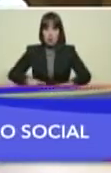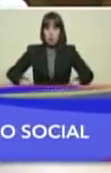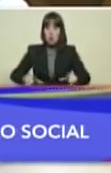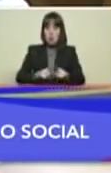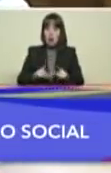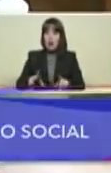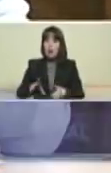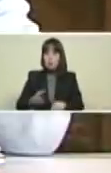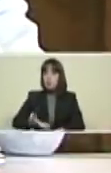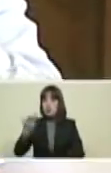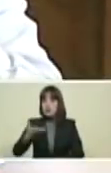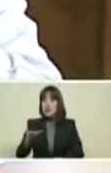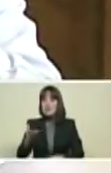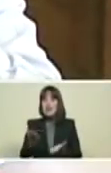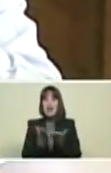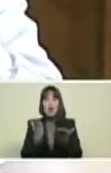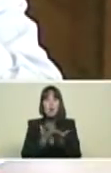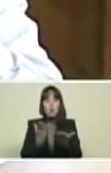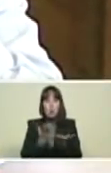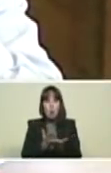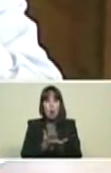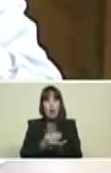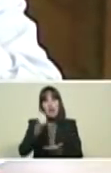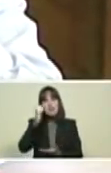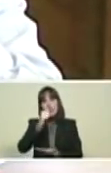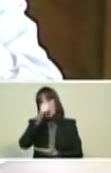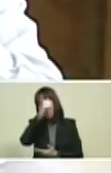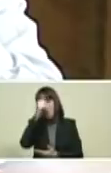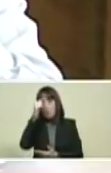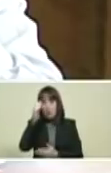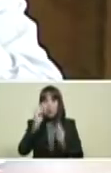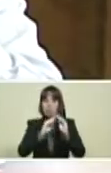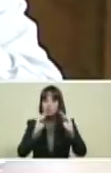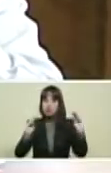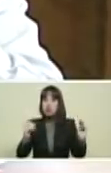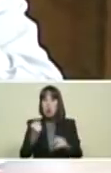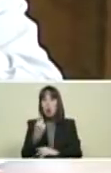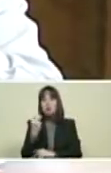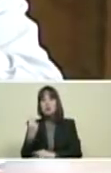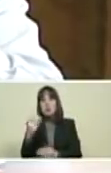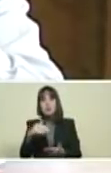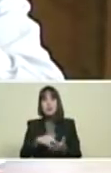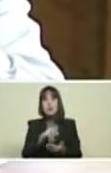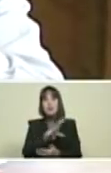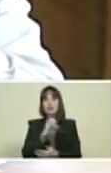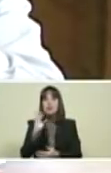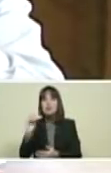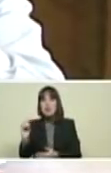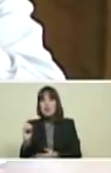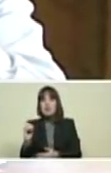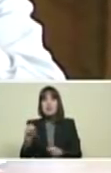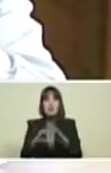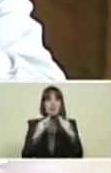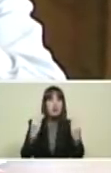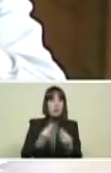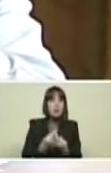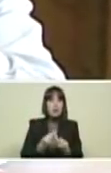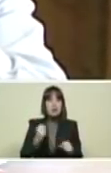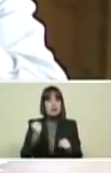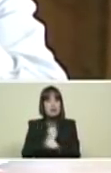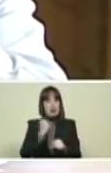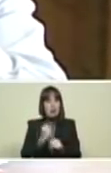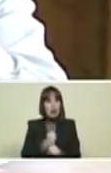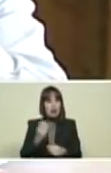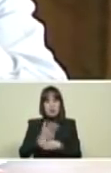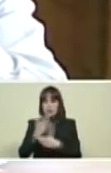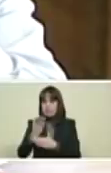¿no? Correcto. De familia y comunidad. Y llamamos el fin de semana y más de 11.500 escuelas reportaron el trabajo de